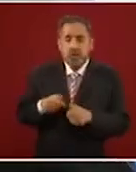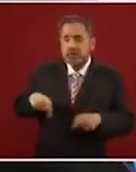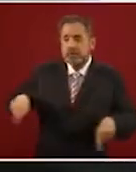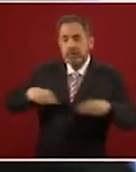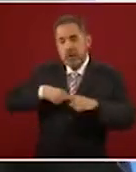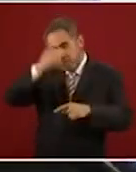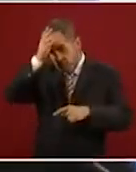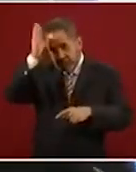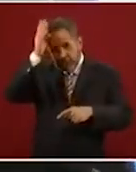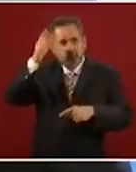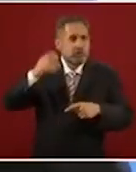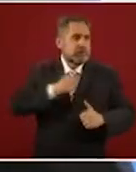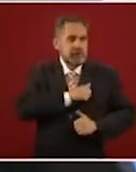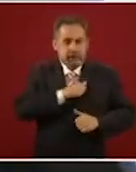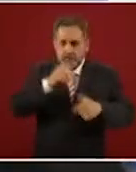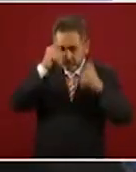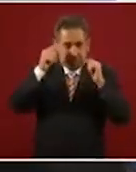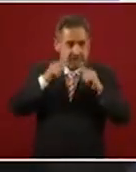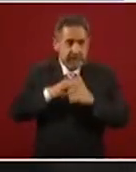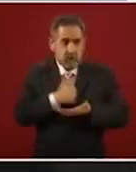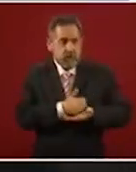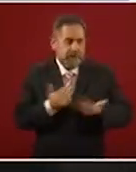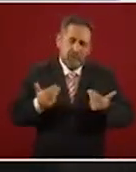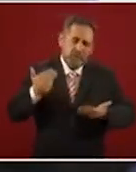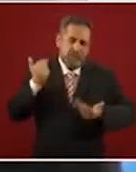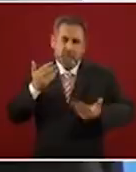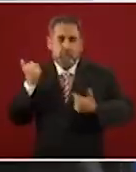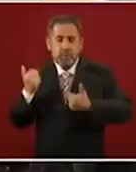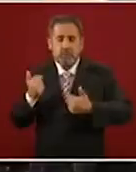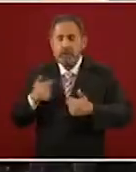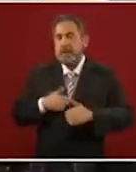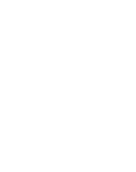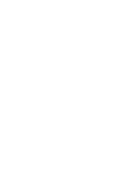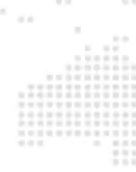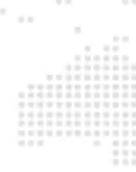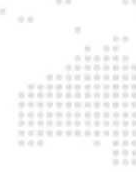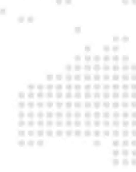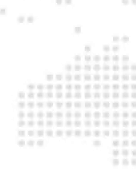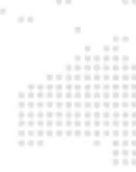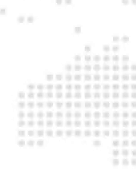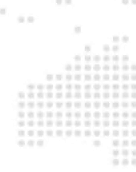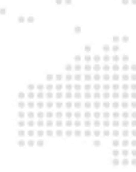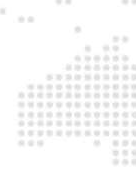para hacer esos procesos de manera lo más rápida y cuidadosa posible. Muchas gracias, presidente.